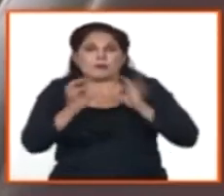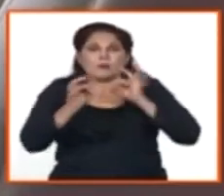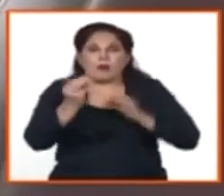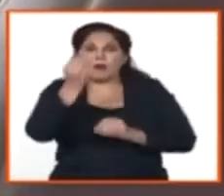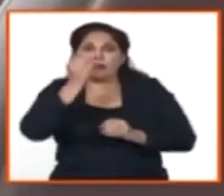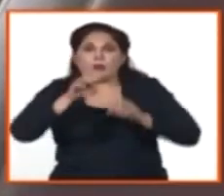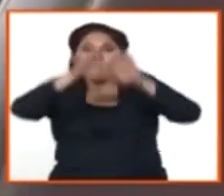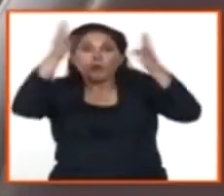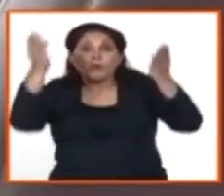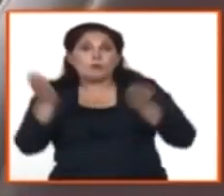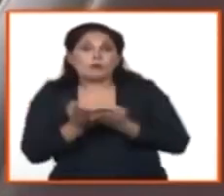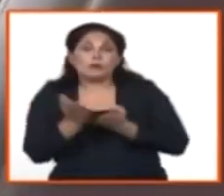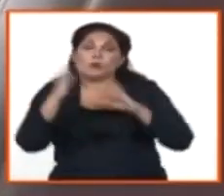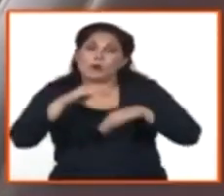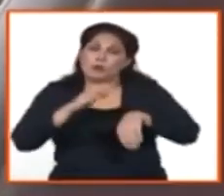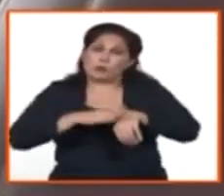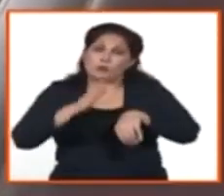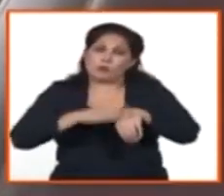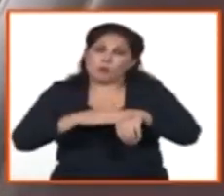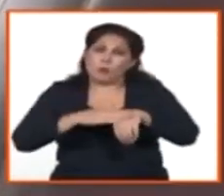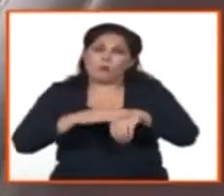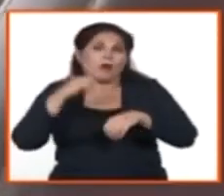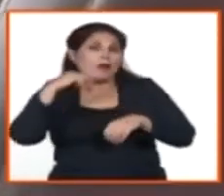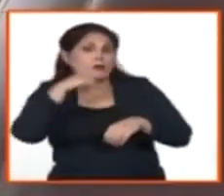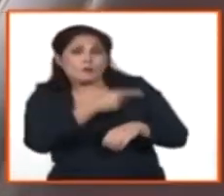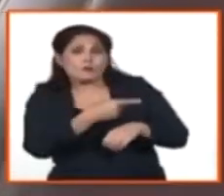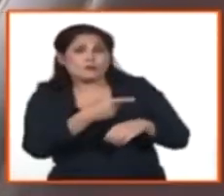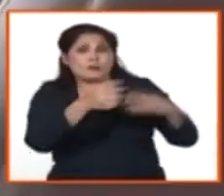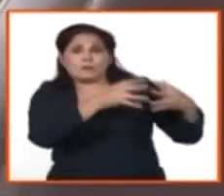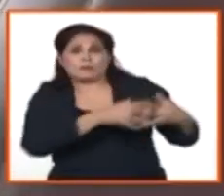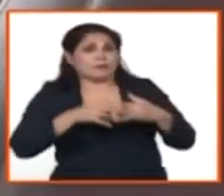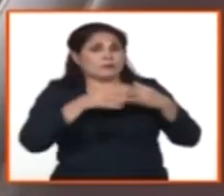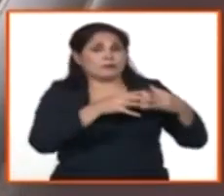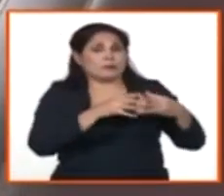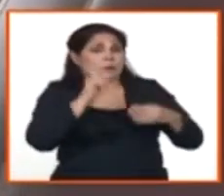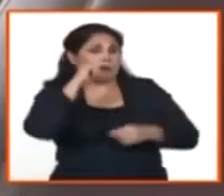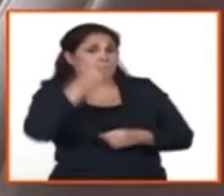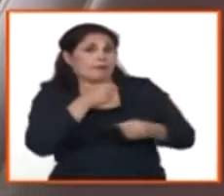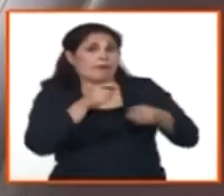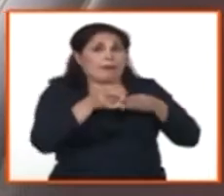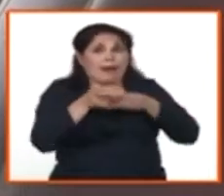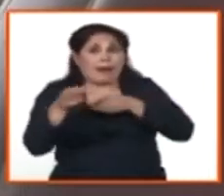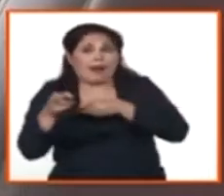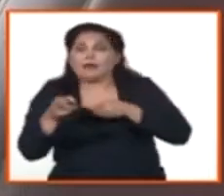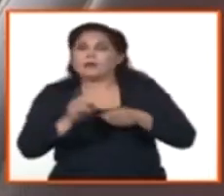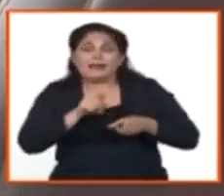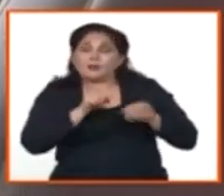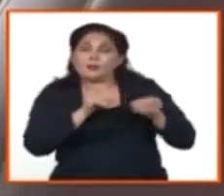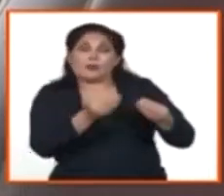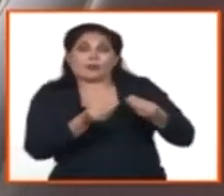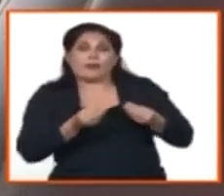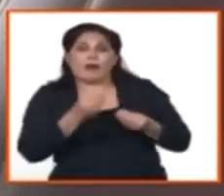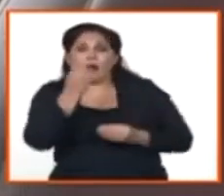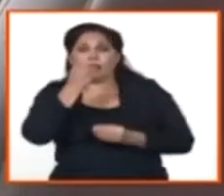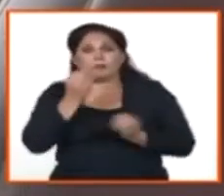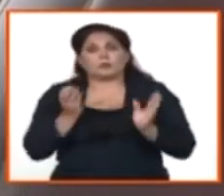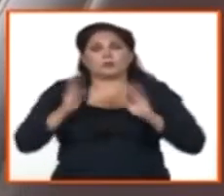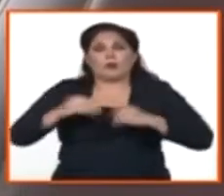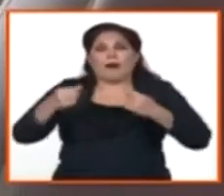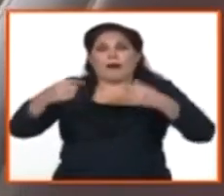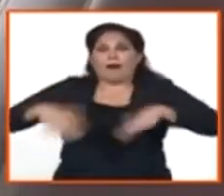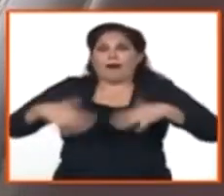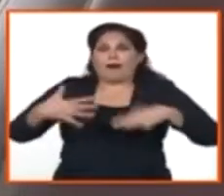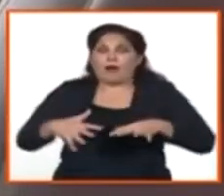mundial, nos da una medida de la importancia que tiene para nosotros poder apertrecharnos de instrumentos que conduzcan a ese